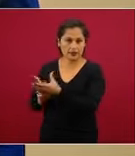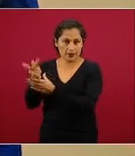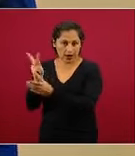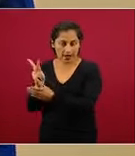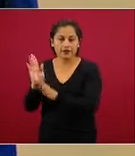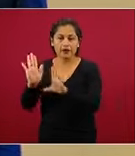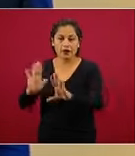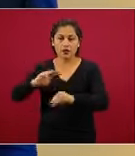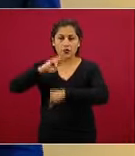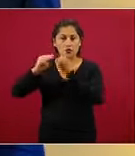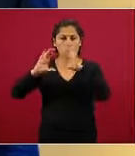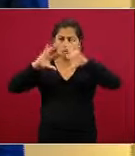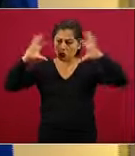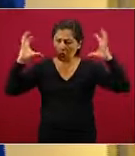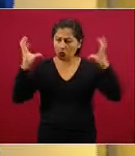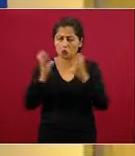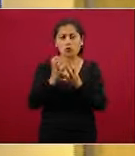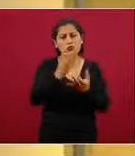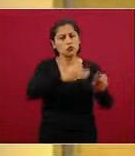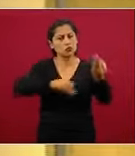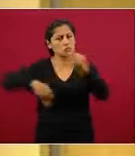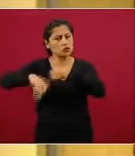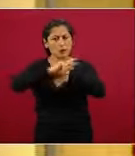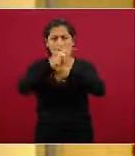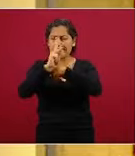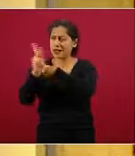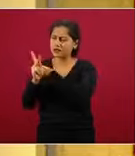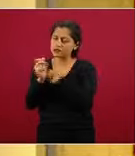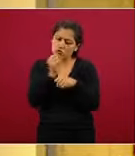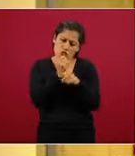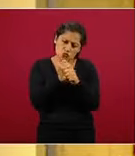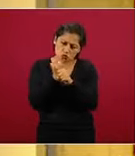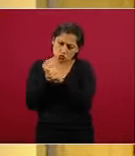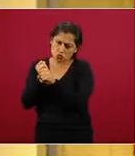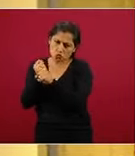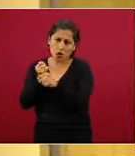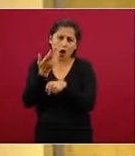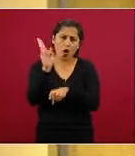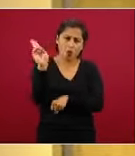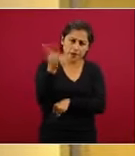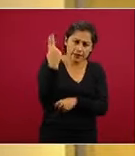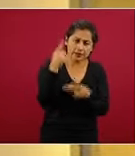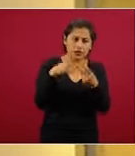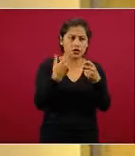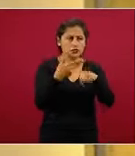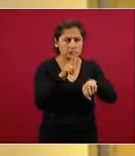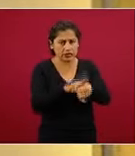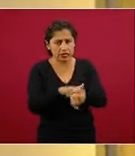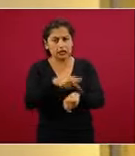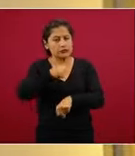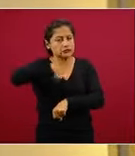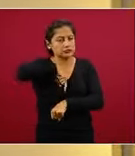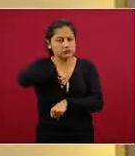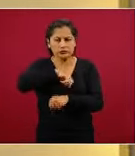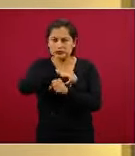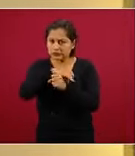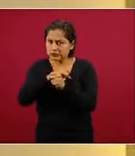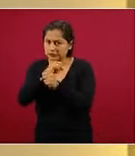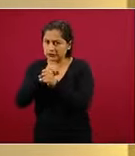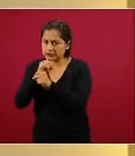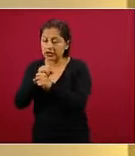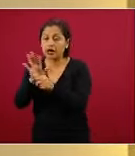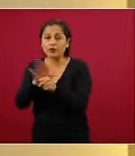investigando muy arduamente en todas las universidades, todos los hospitales del mundo este receptor, porque cada vez se acumula